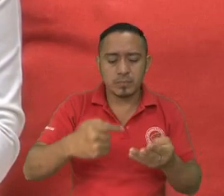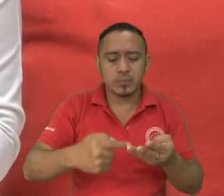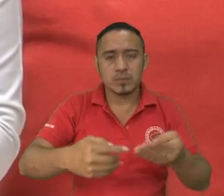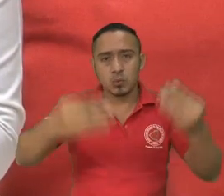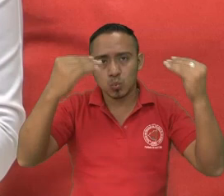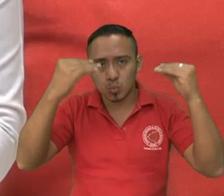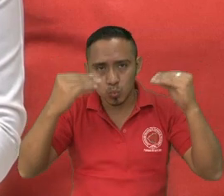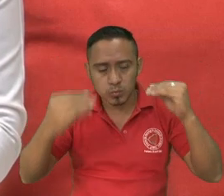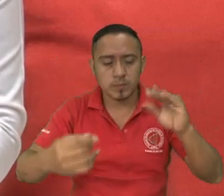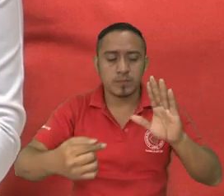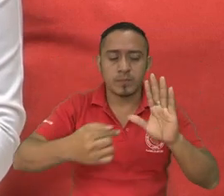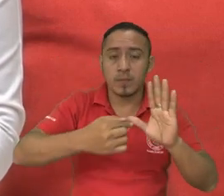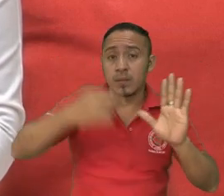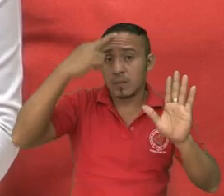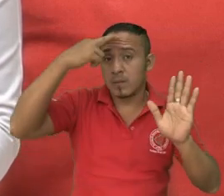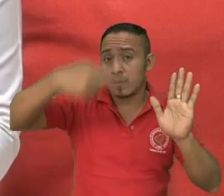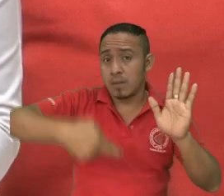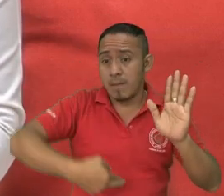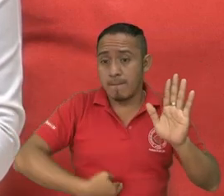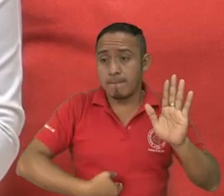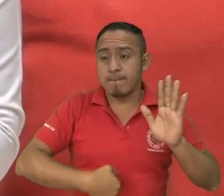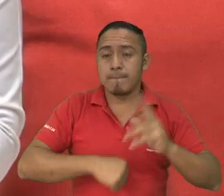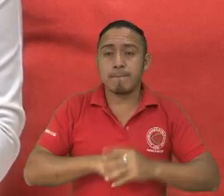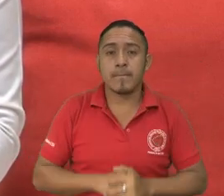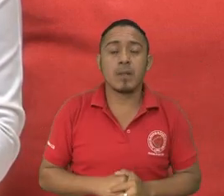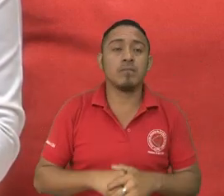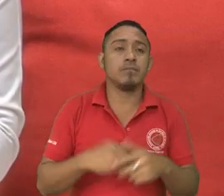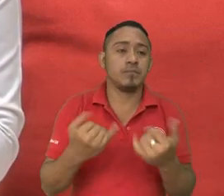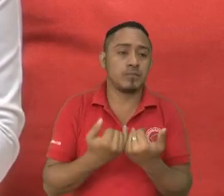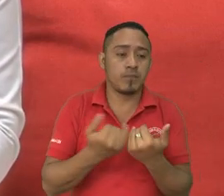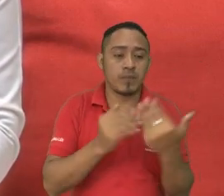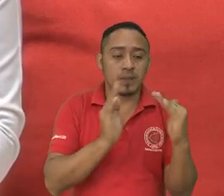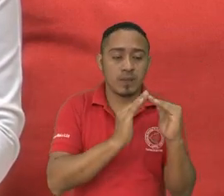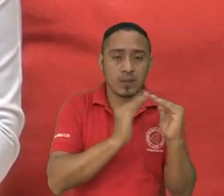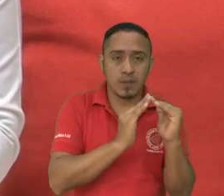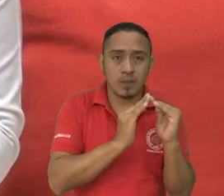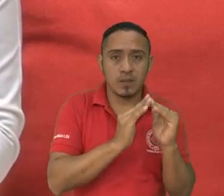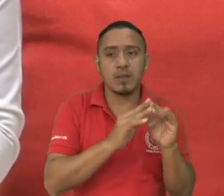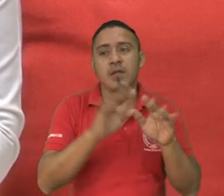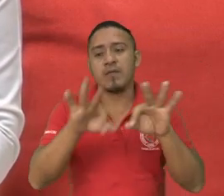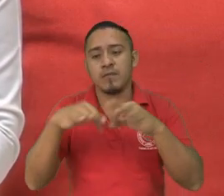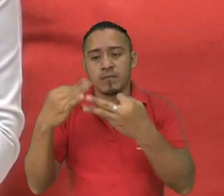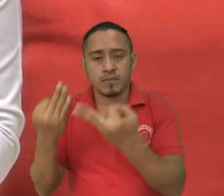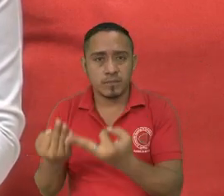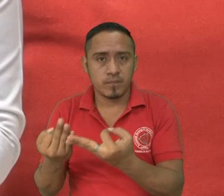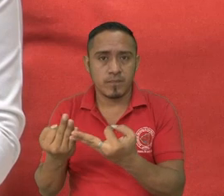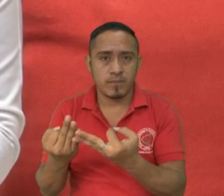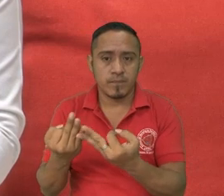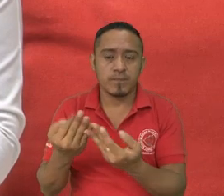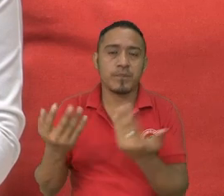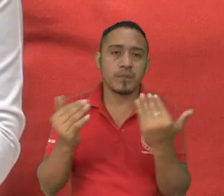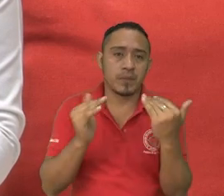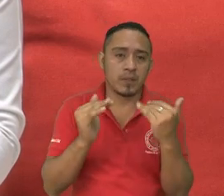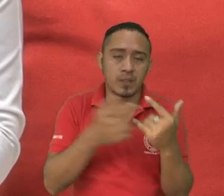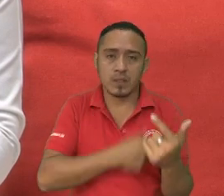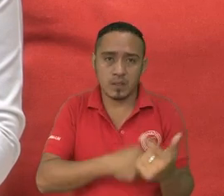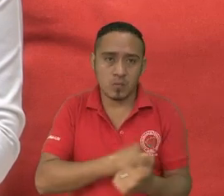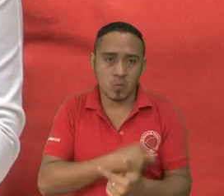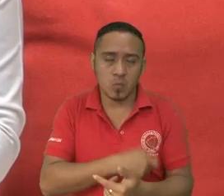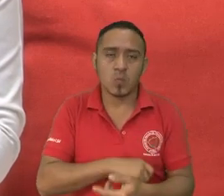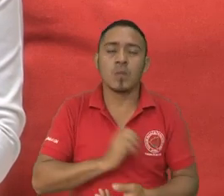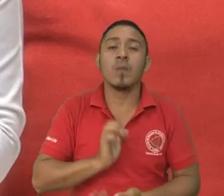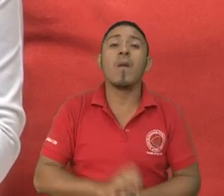educado y responsable, sobre todo, tanto en el hogar como en la familia y también en el hogar, en el